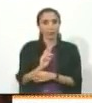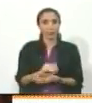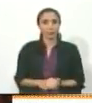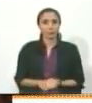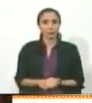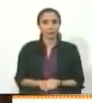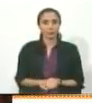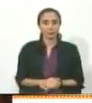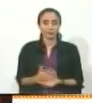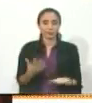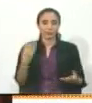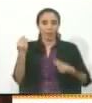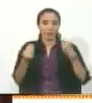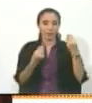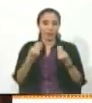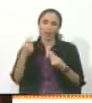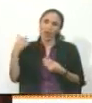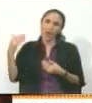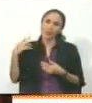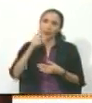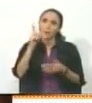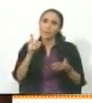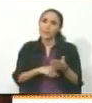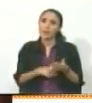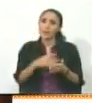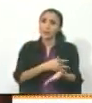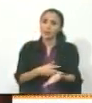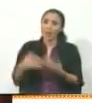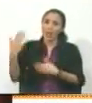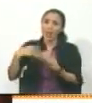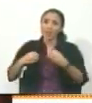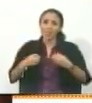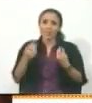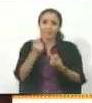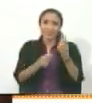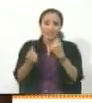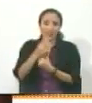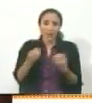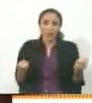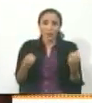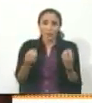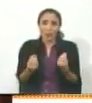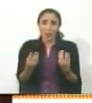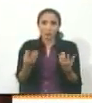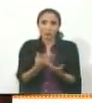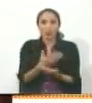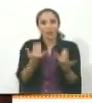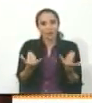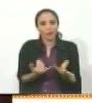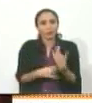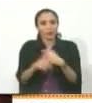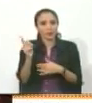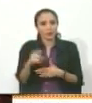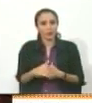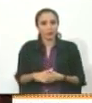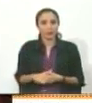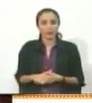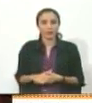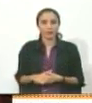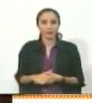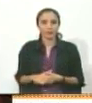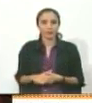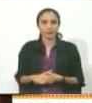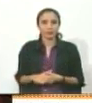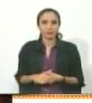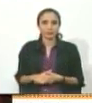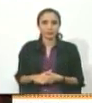1.000 millones eran en aquella época un realero en dólares. En esta época también. También no, Miguel